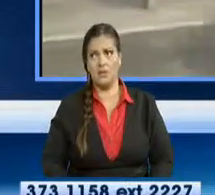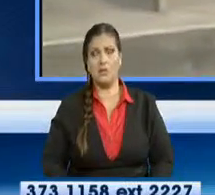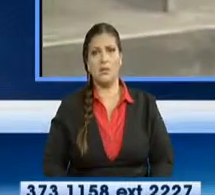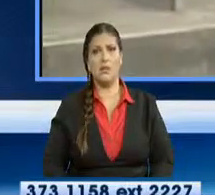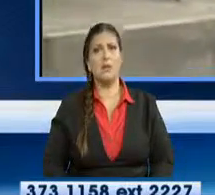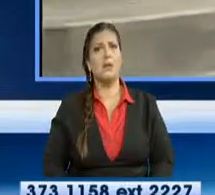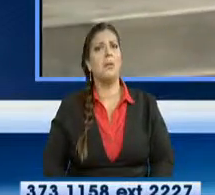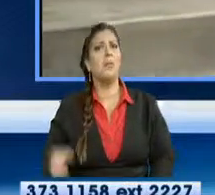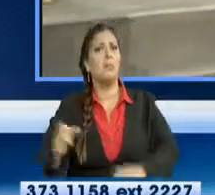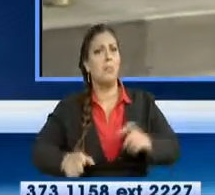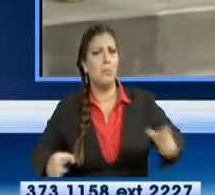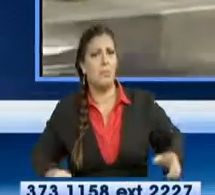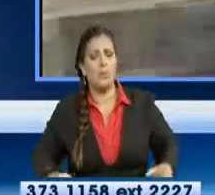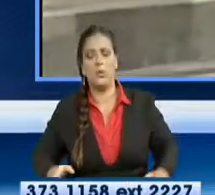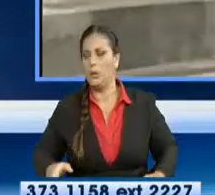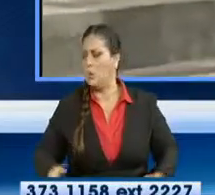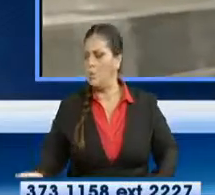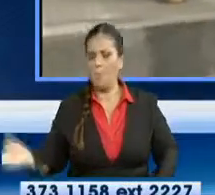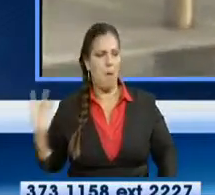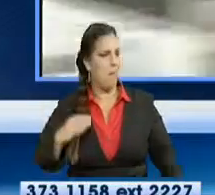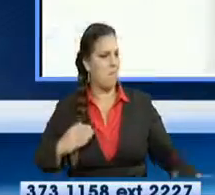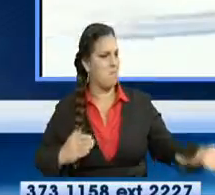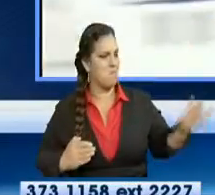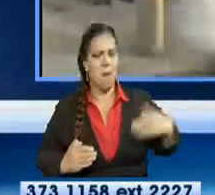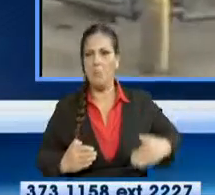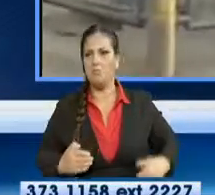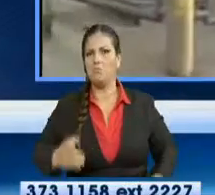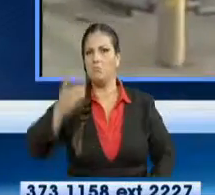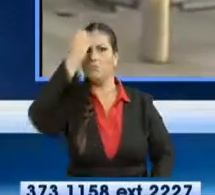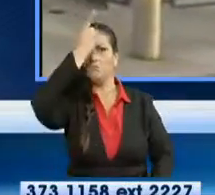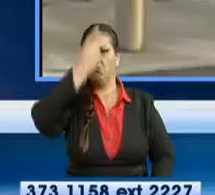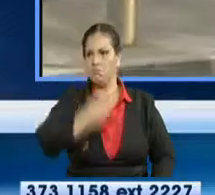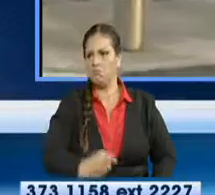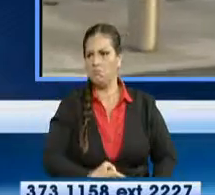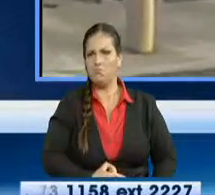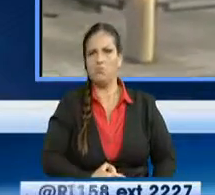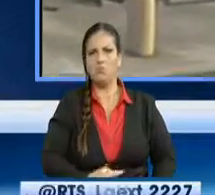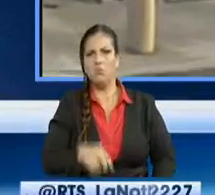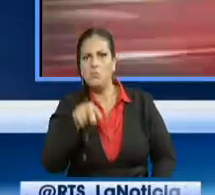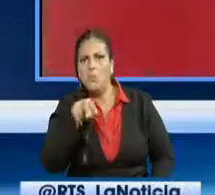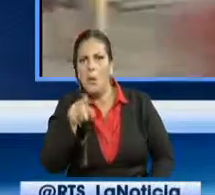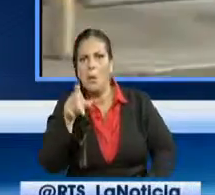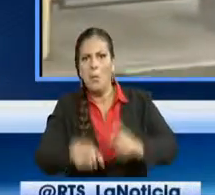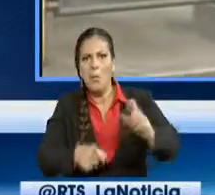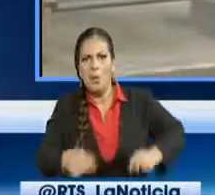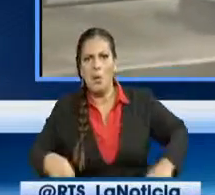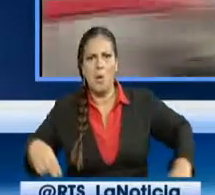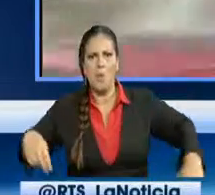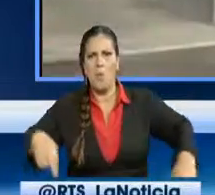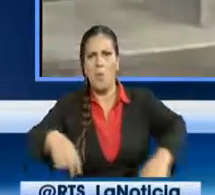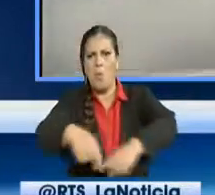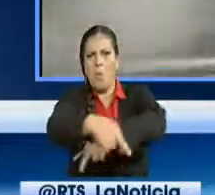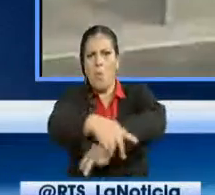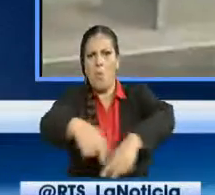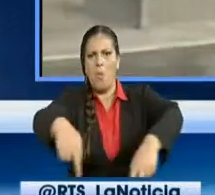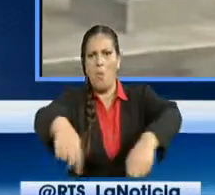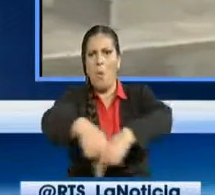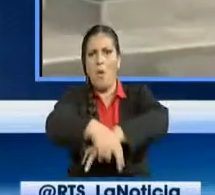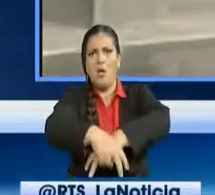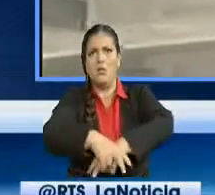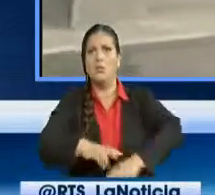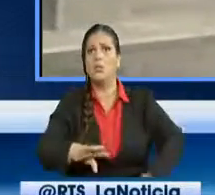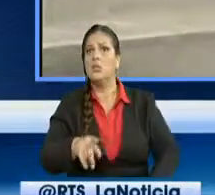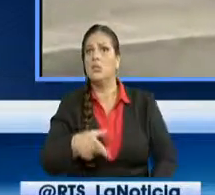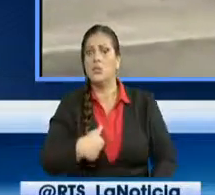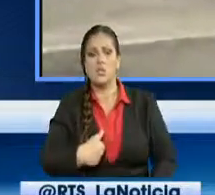cerrar la vía, pero esa vía que tiene conexión con los que pasan a pie, para obligarlos y exigirles de la oreja hacerlos